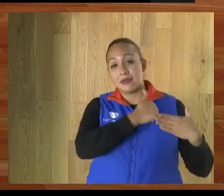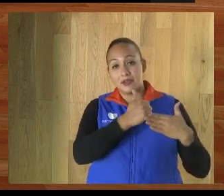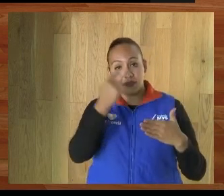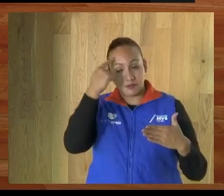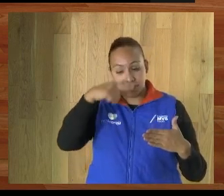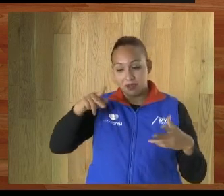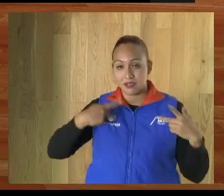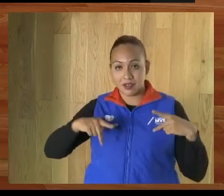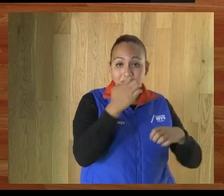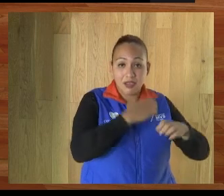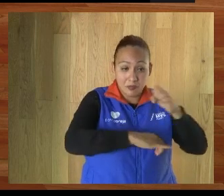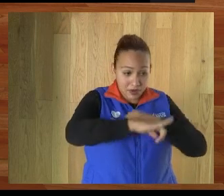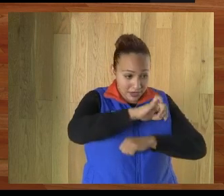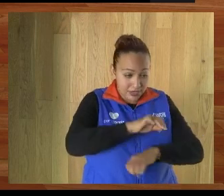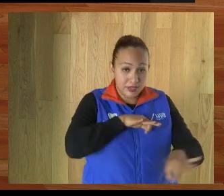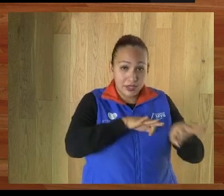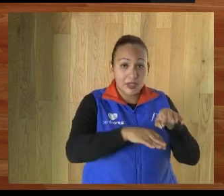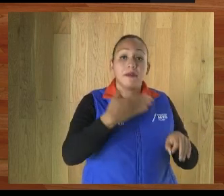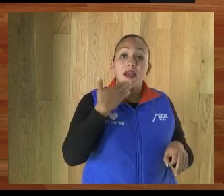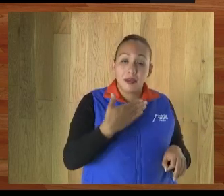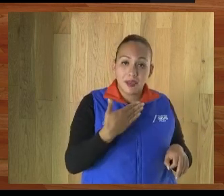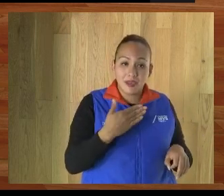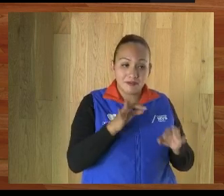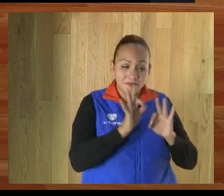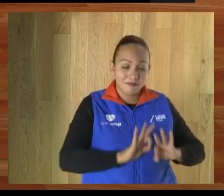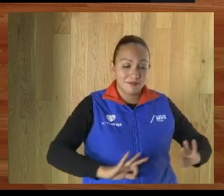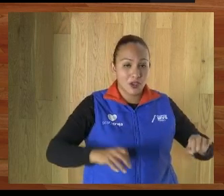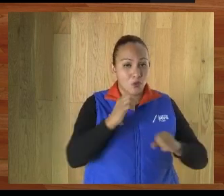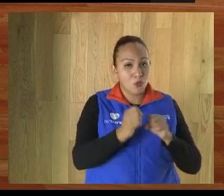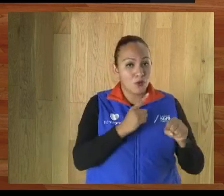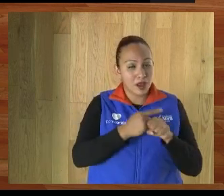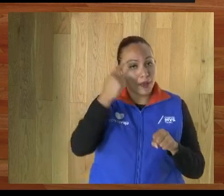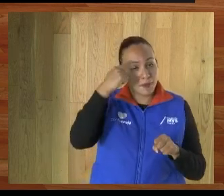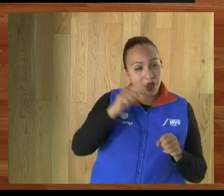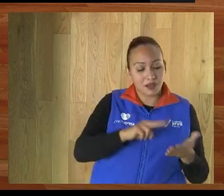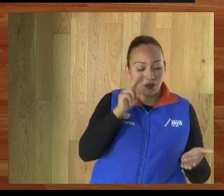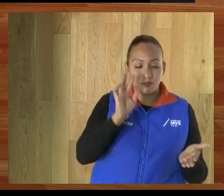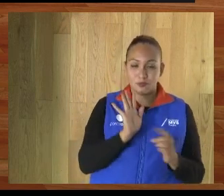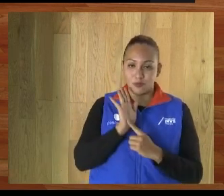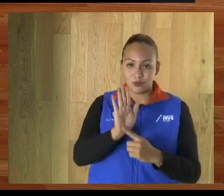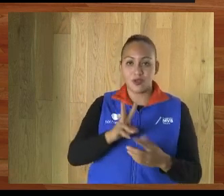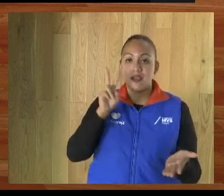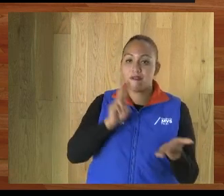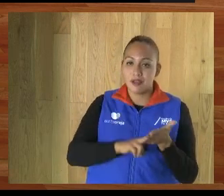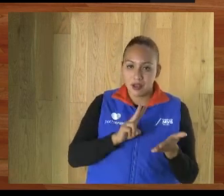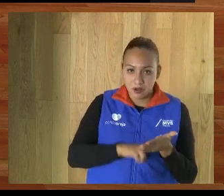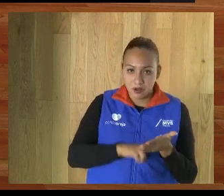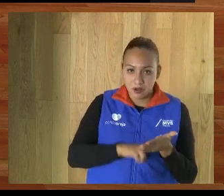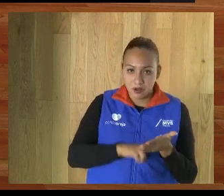de riesgos, identificar métricas que nos están generando reputación y